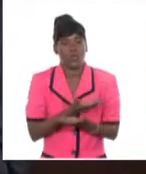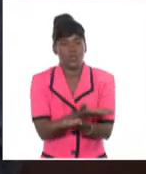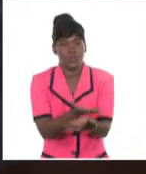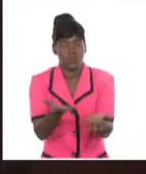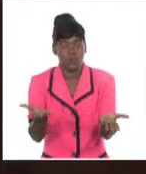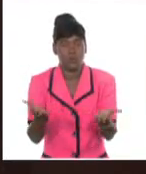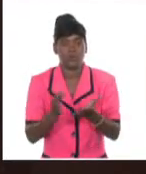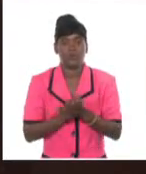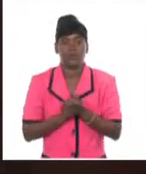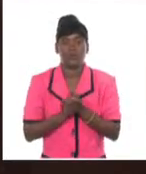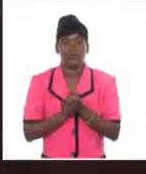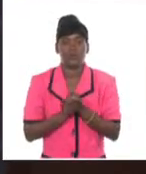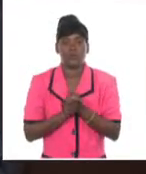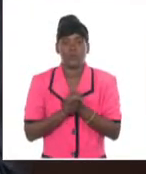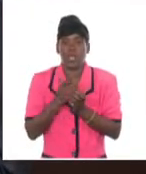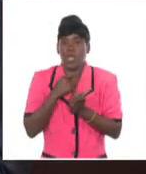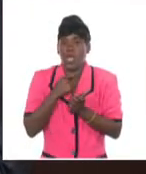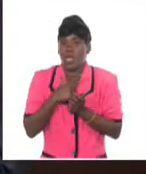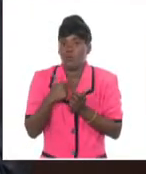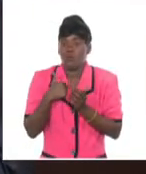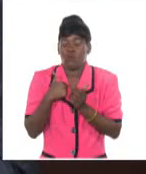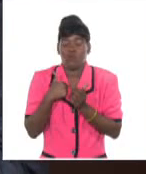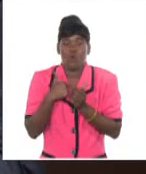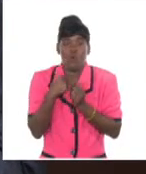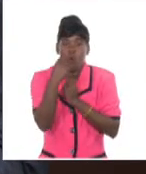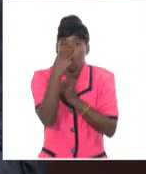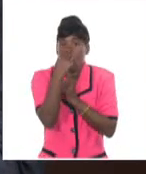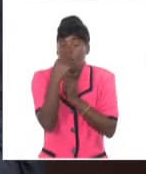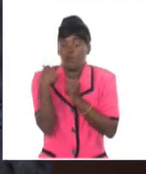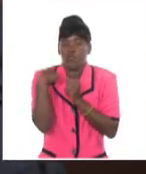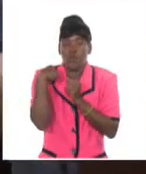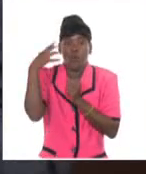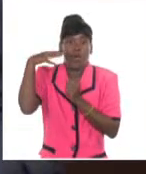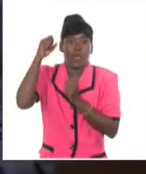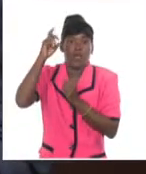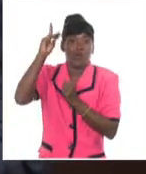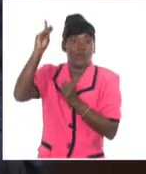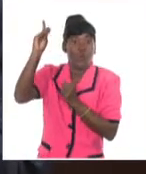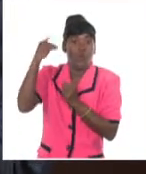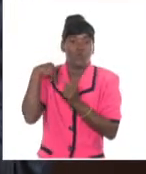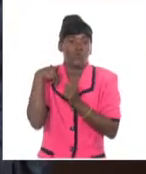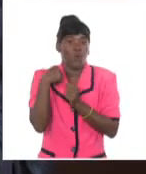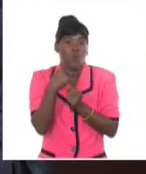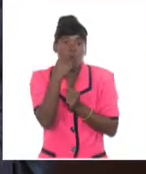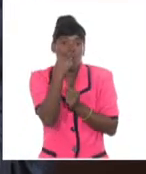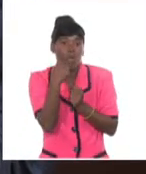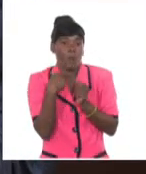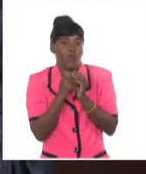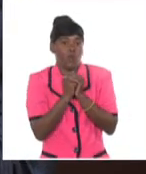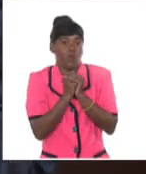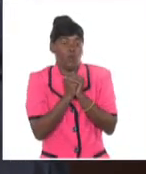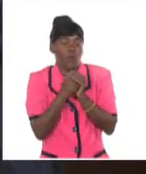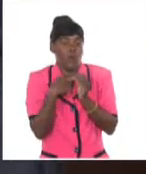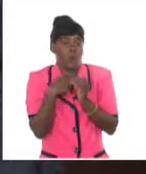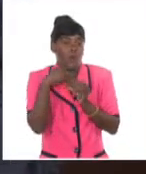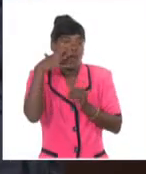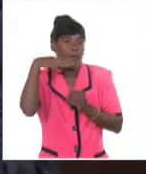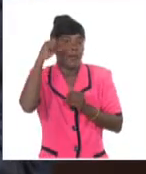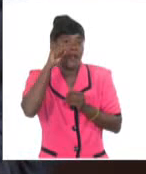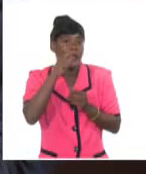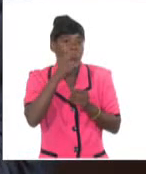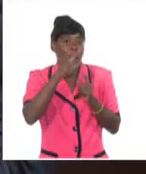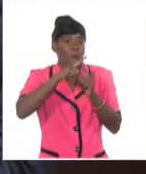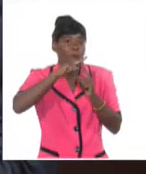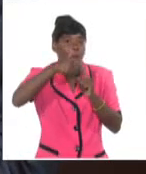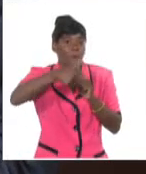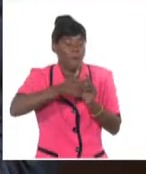lo que creemos, lo que pensamos, lo que vivimos, sin imposiciones, sin que haya violencia. Una sociedad